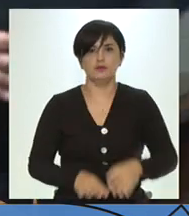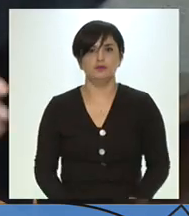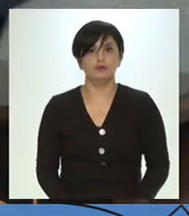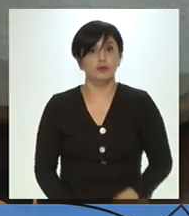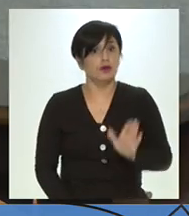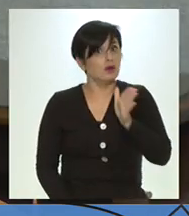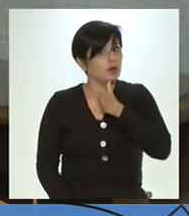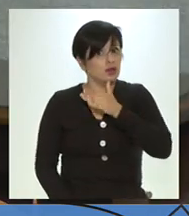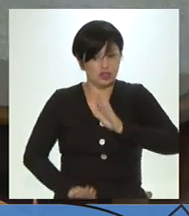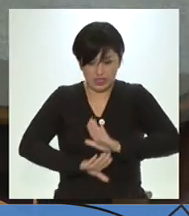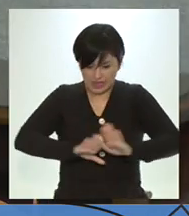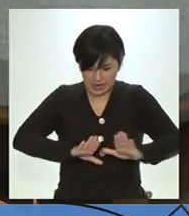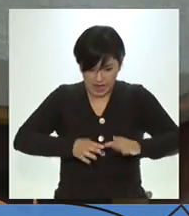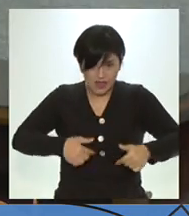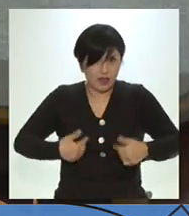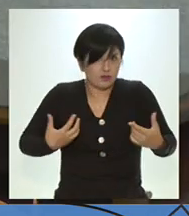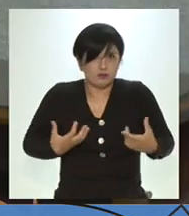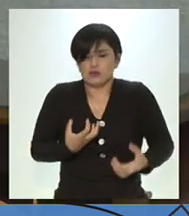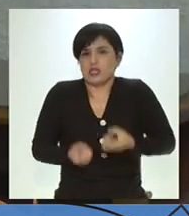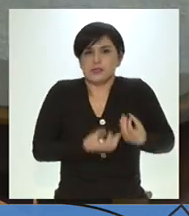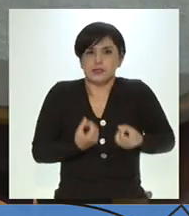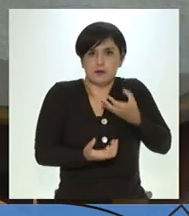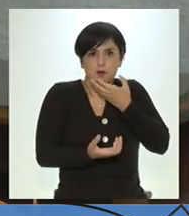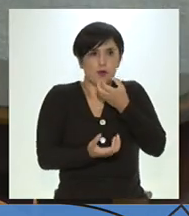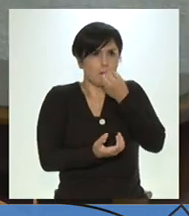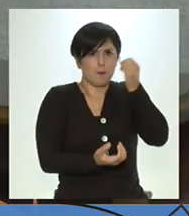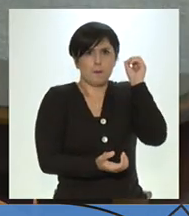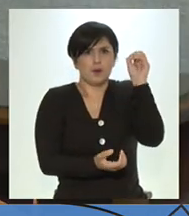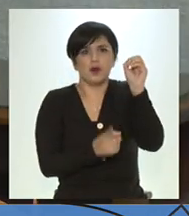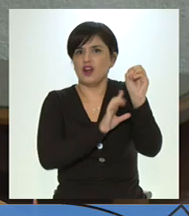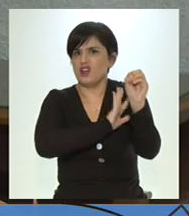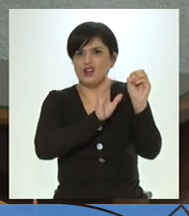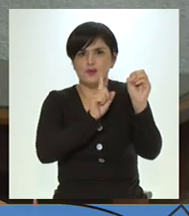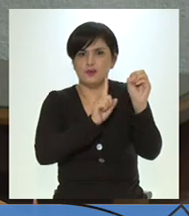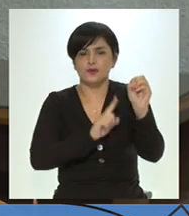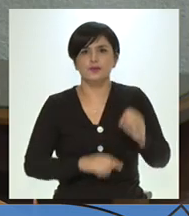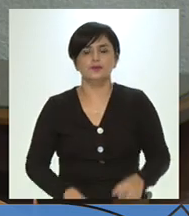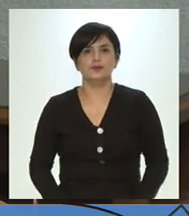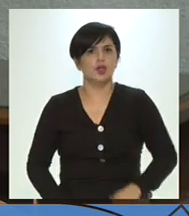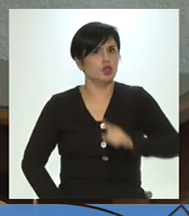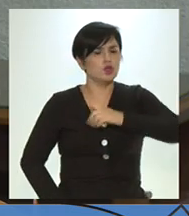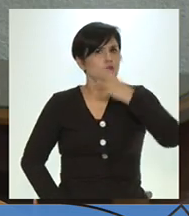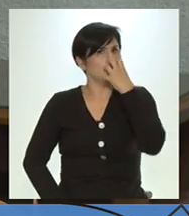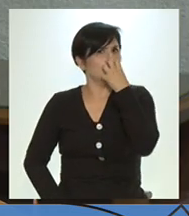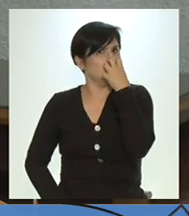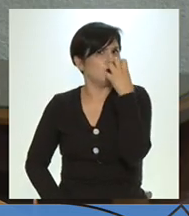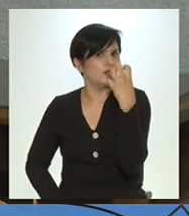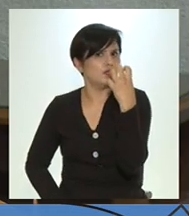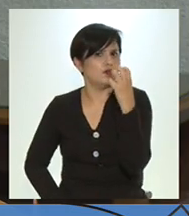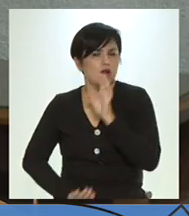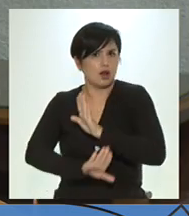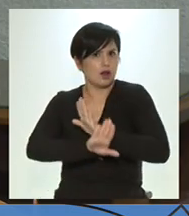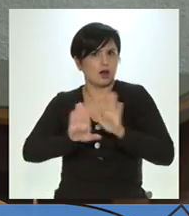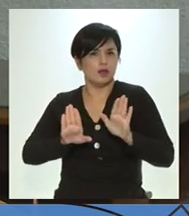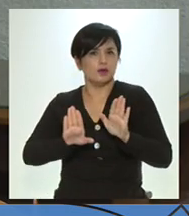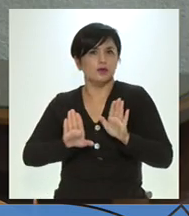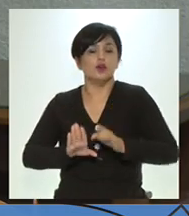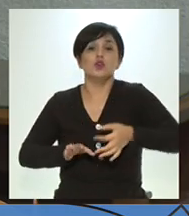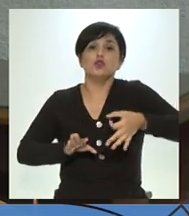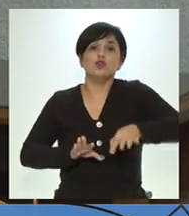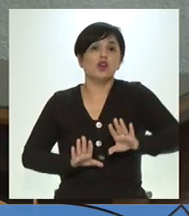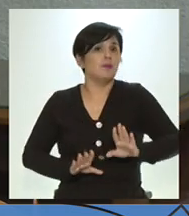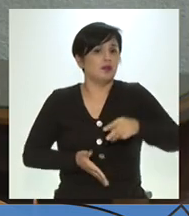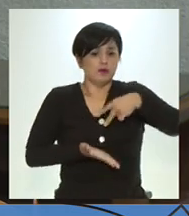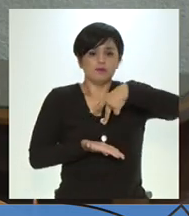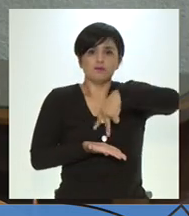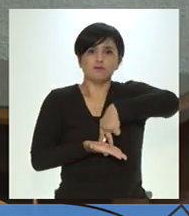elementos incendiarios no lanzó ni una sola piedra no gritó una consigna solo estaba ahí